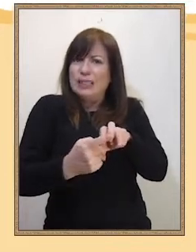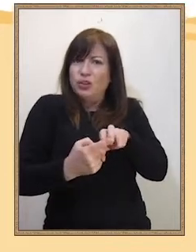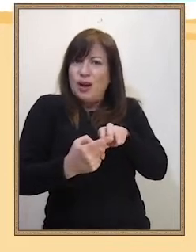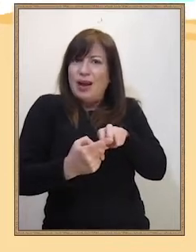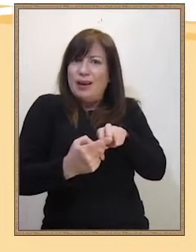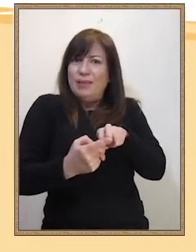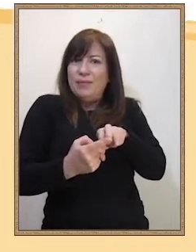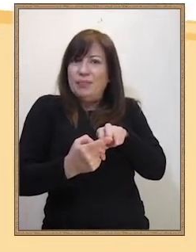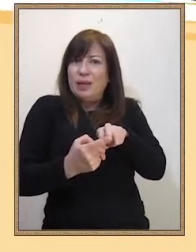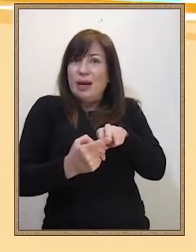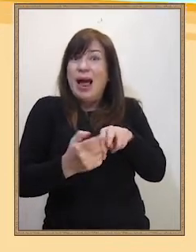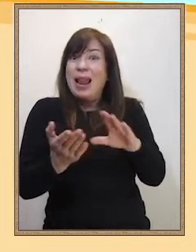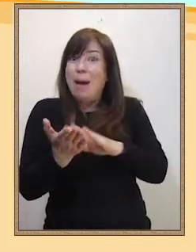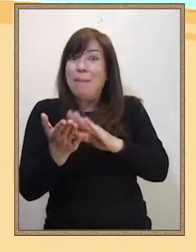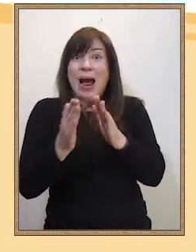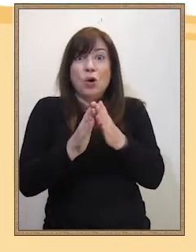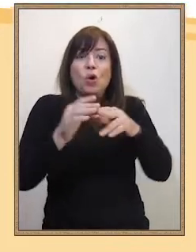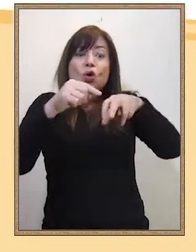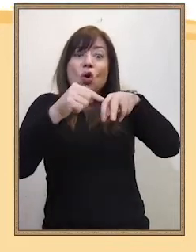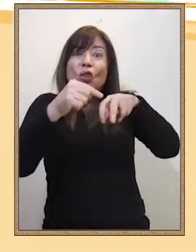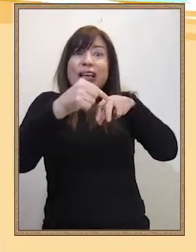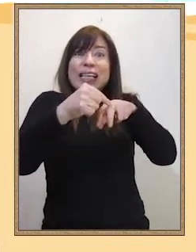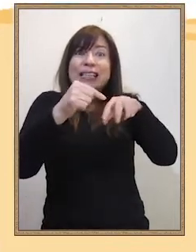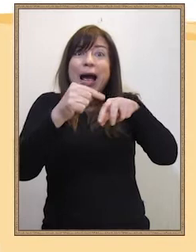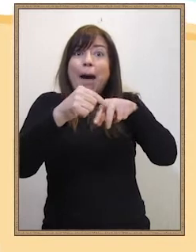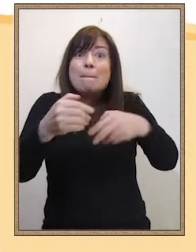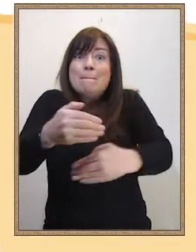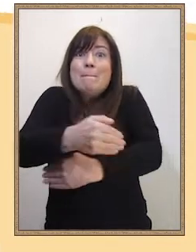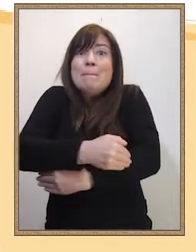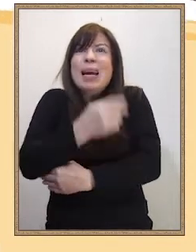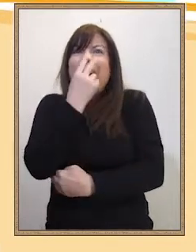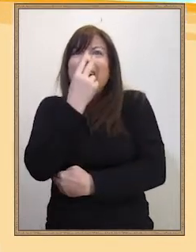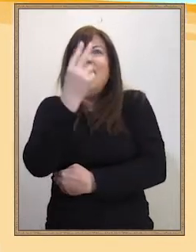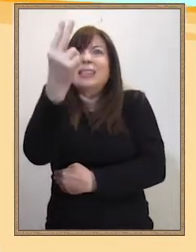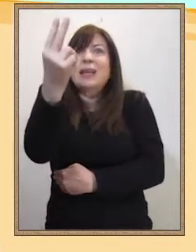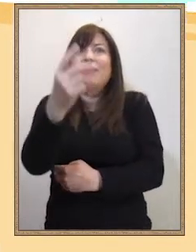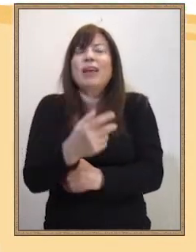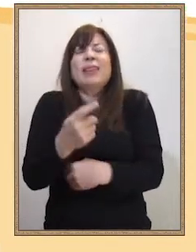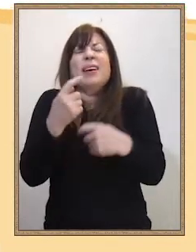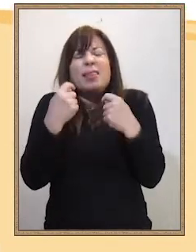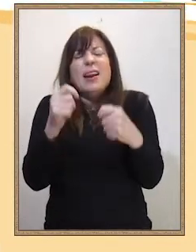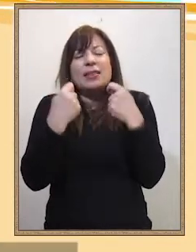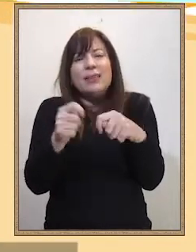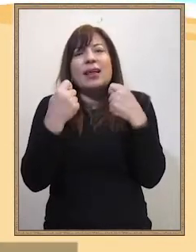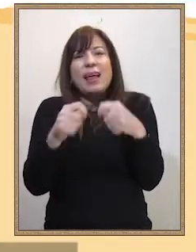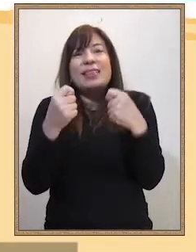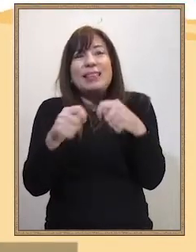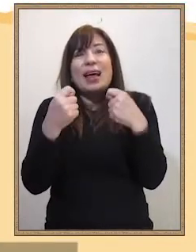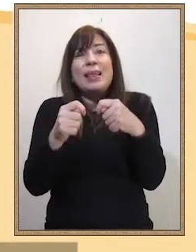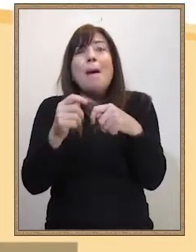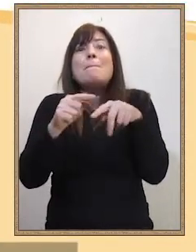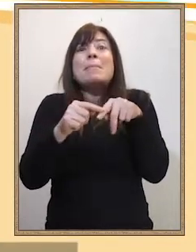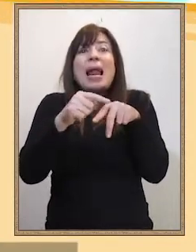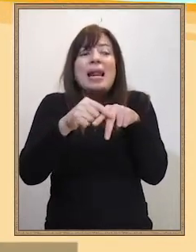Vamos a tomar con las manos las rodillas. Vamos a mirar hacia el frente y vamos a intentar llevar las